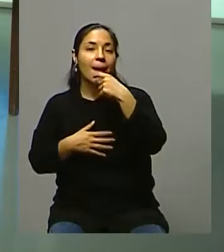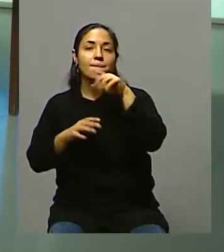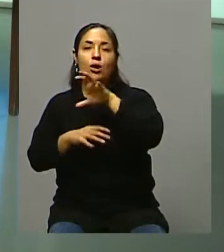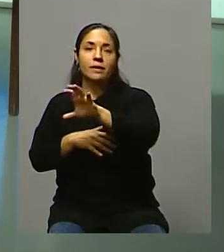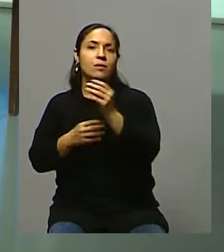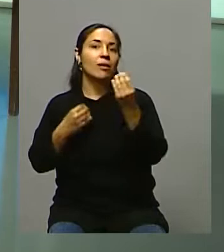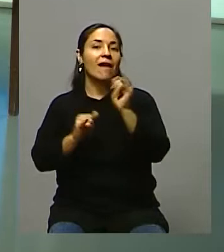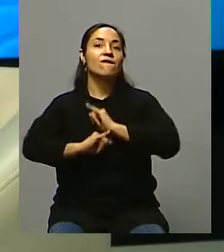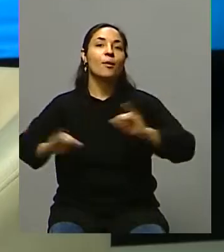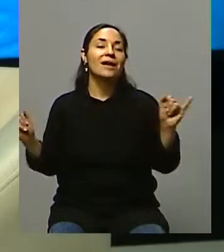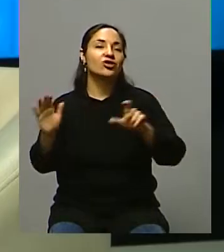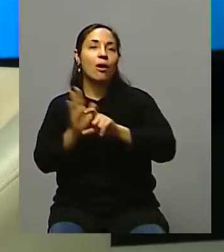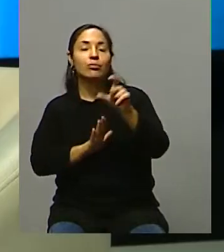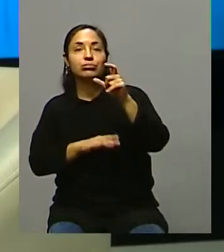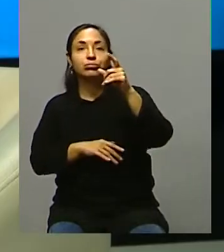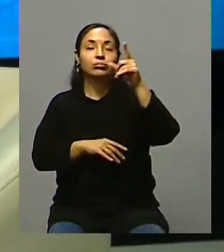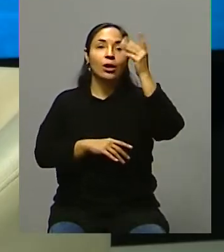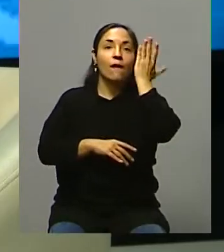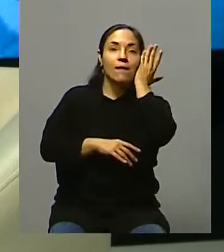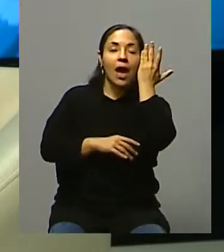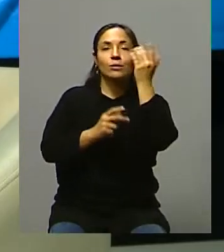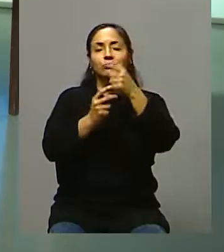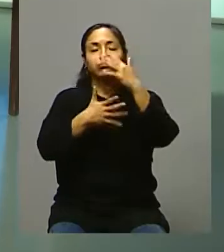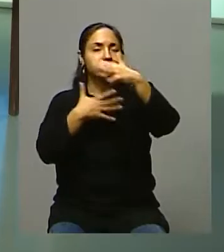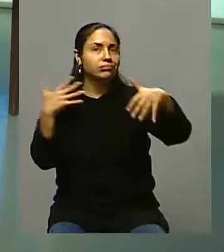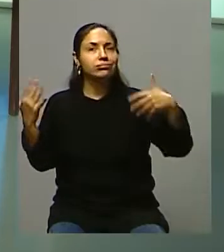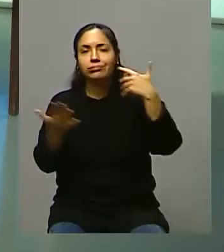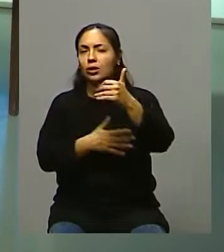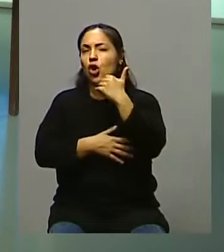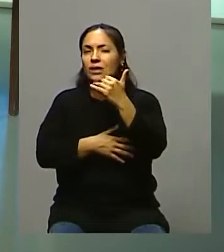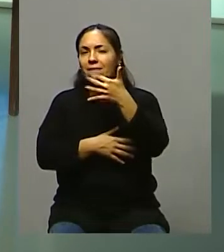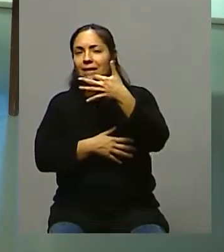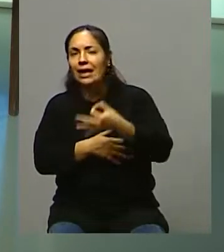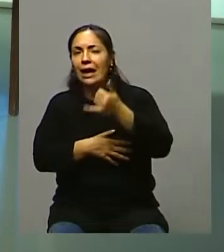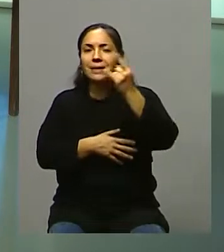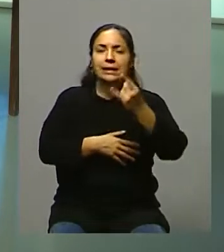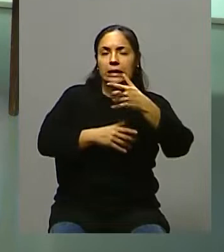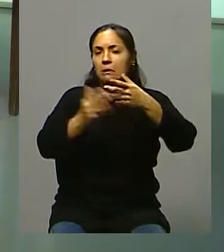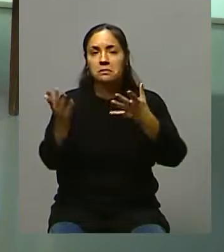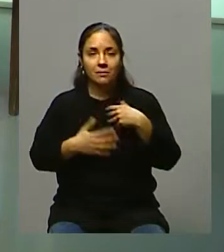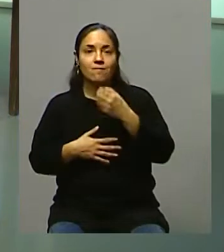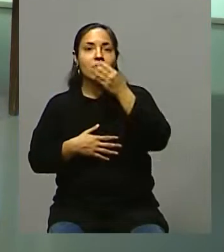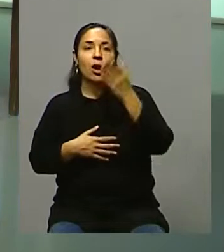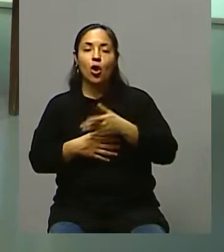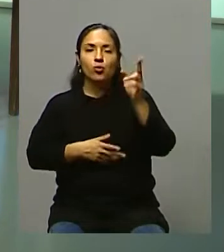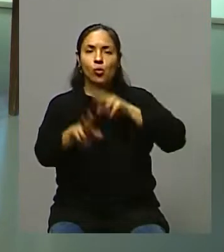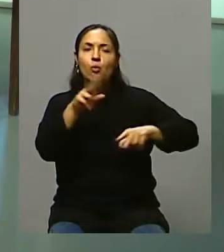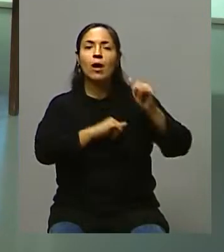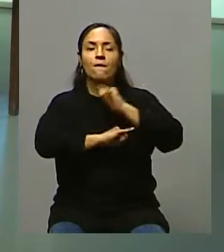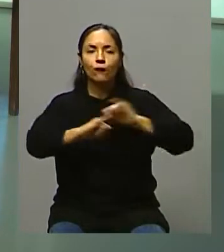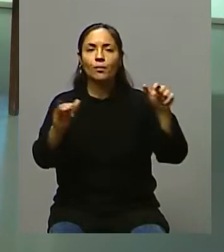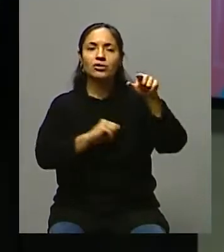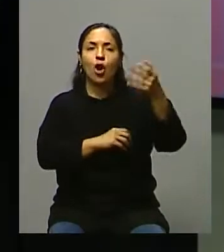las yo redes también confunde, y nada sí. mejor que estar informados desde los lugares oficiales, ¿no? Seguro. Sí, Eso